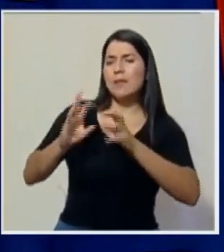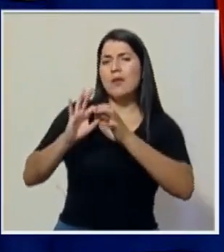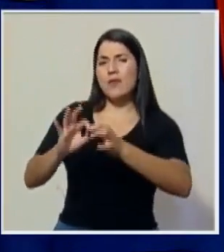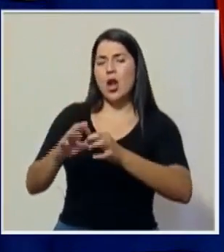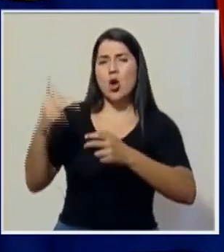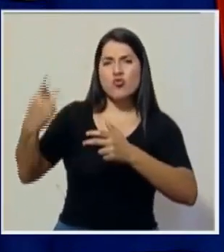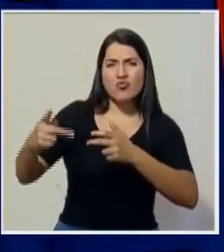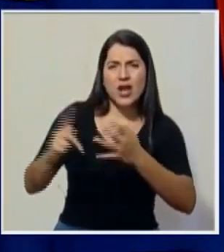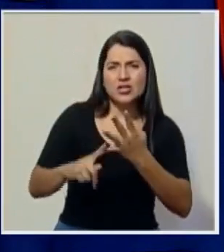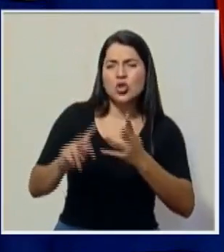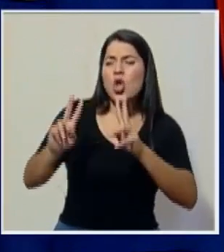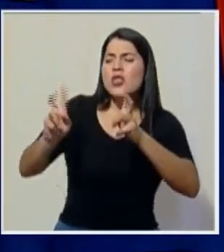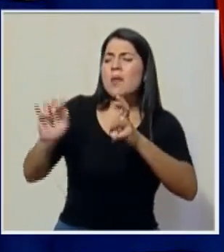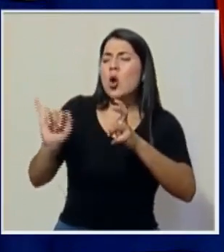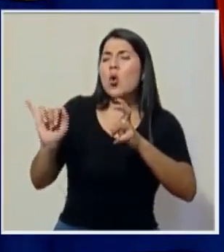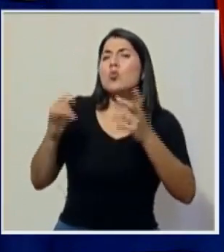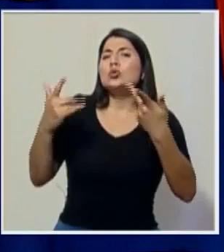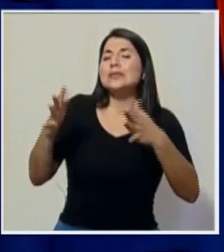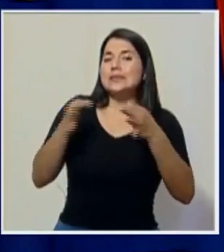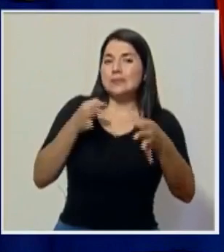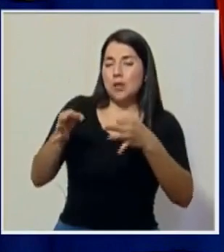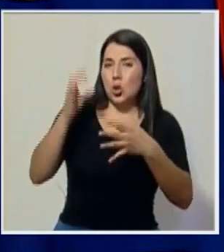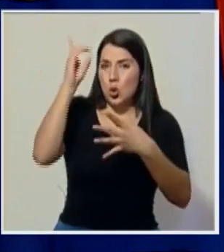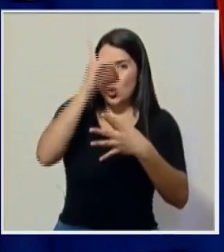planteó don Daniel en una forma muy